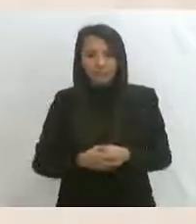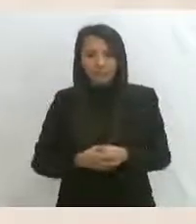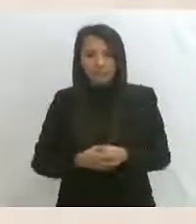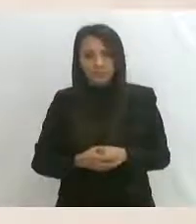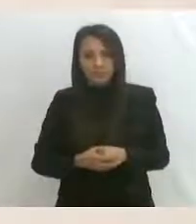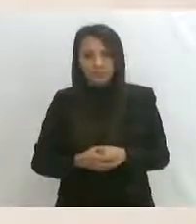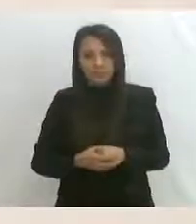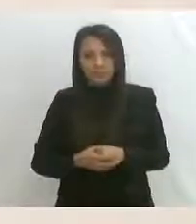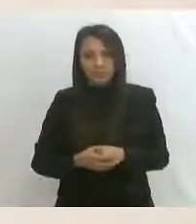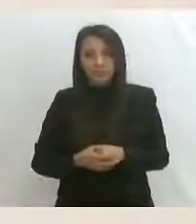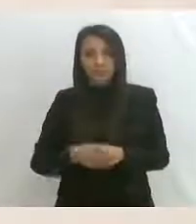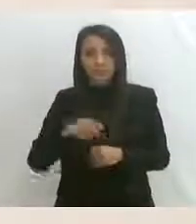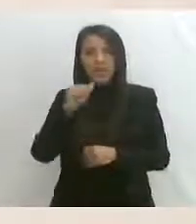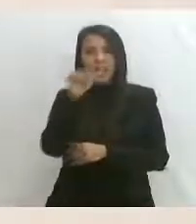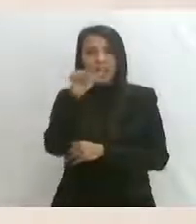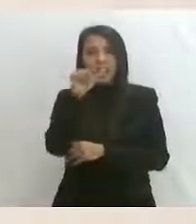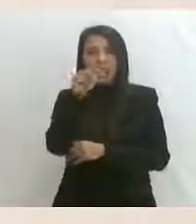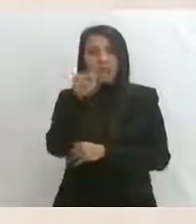famosas APIs,